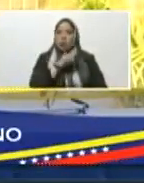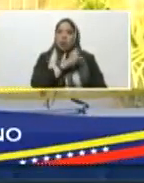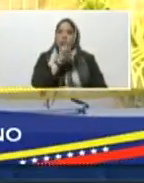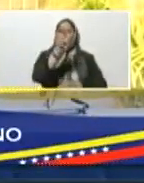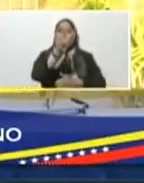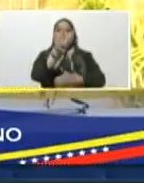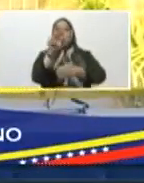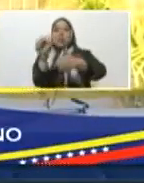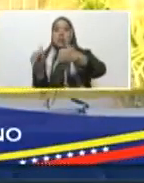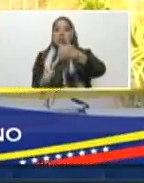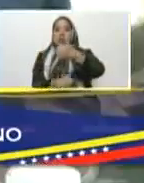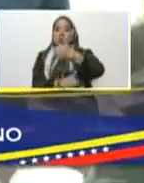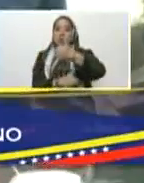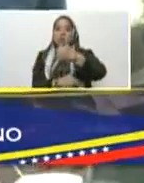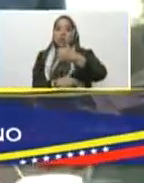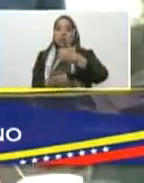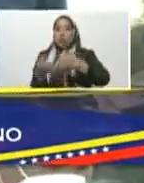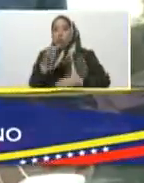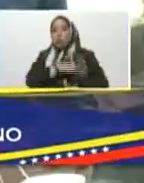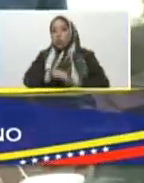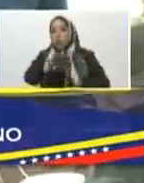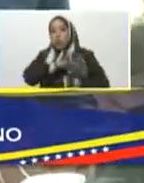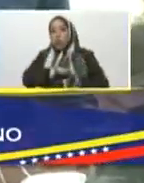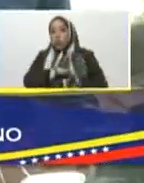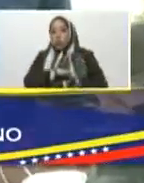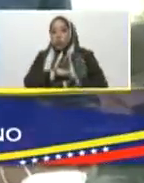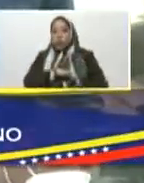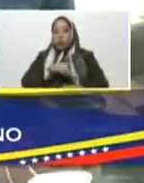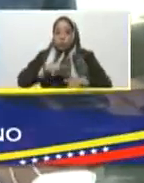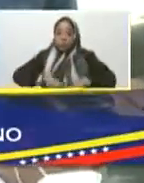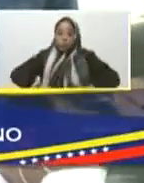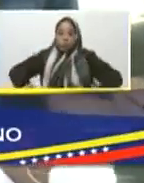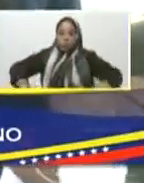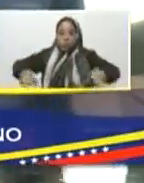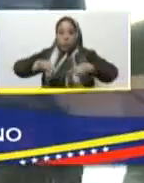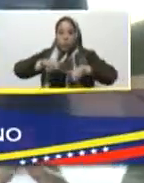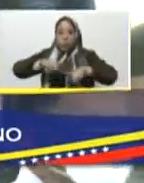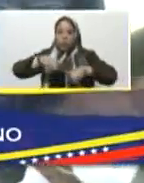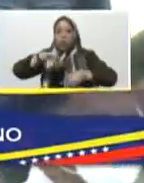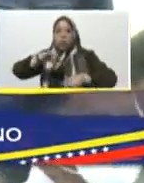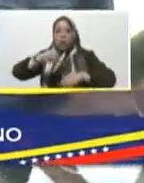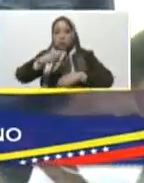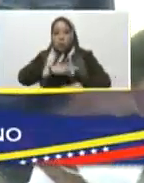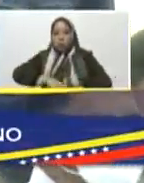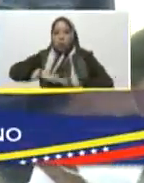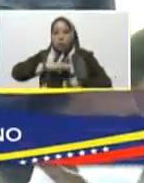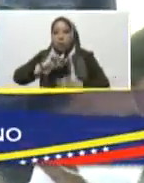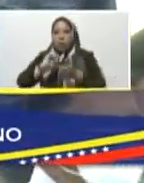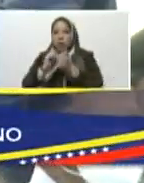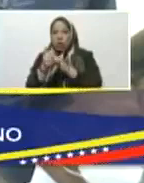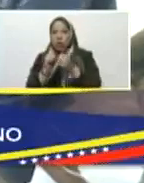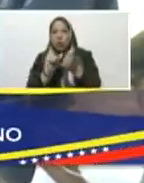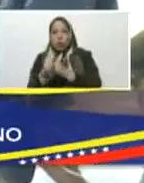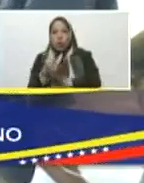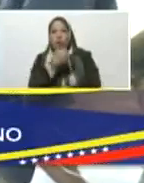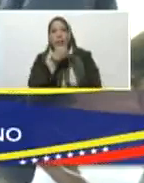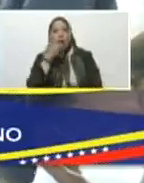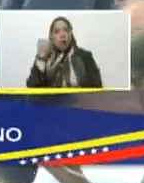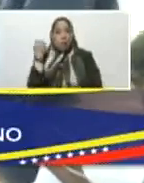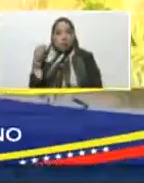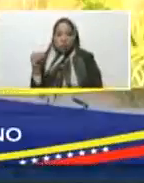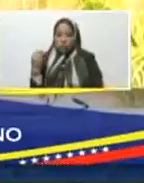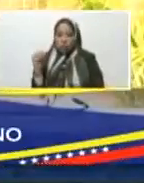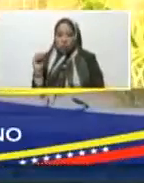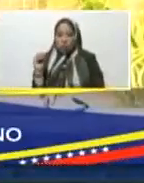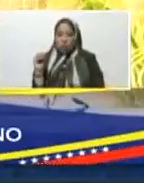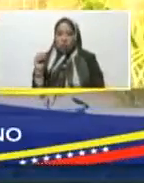vicepresidente del socialismo en lo social y lo territorial y ministro del deporte y de la juventud,